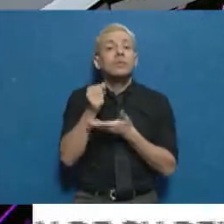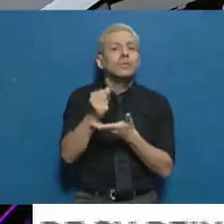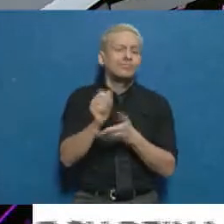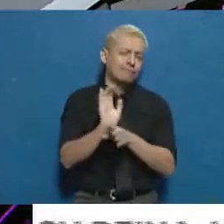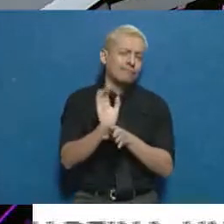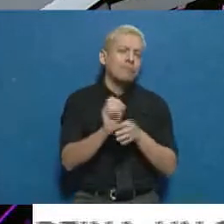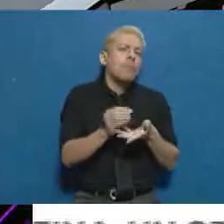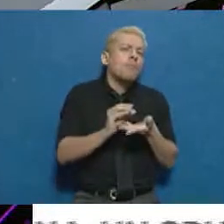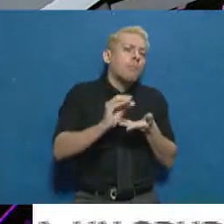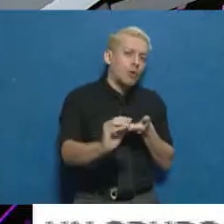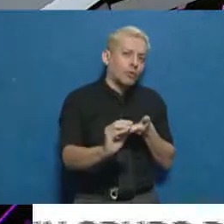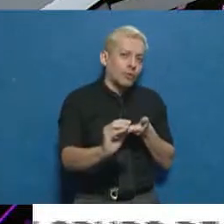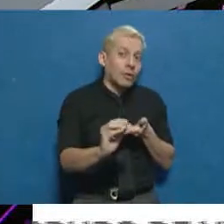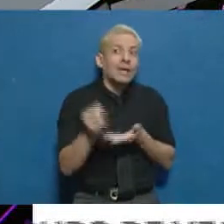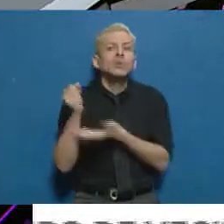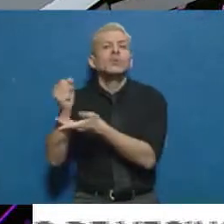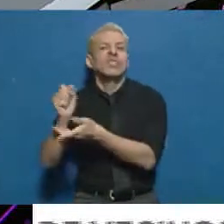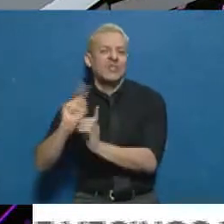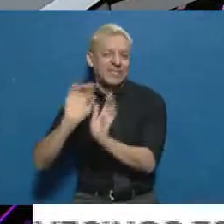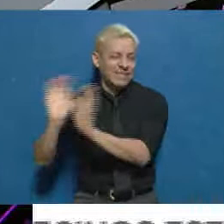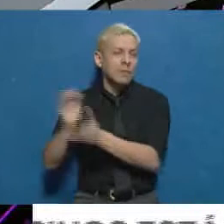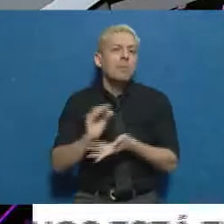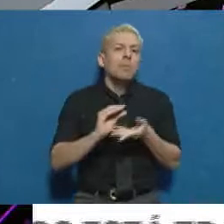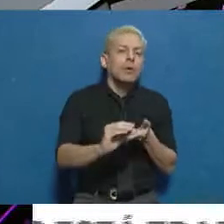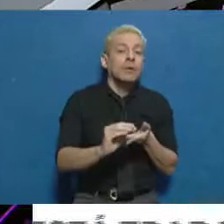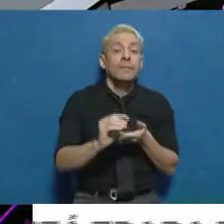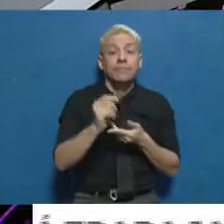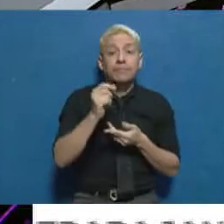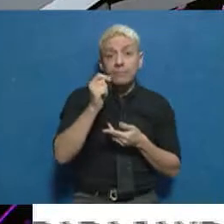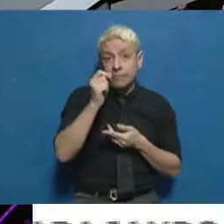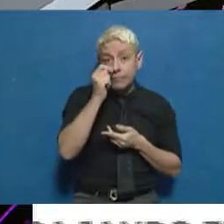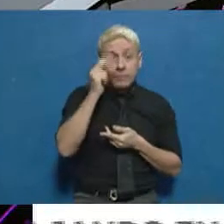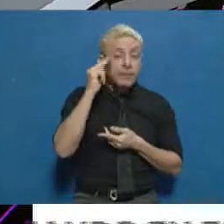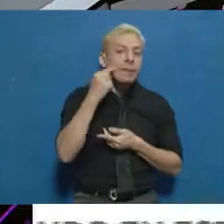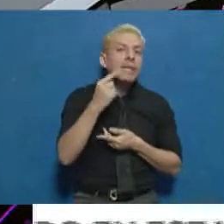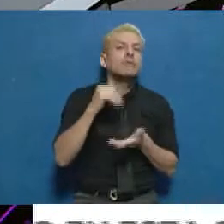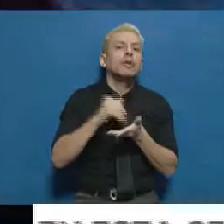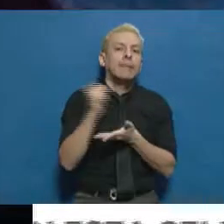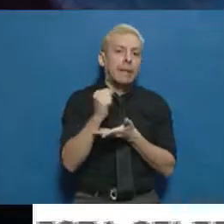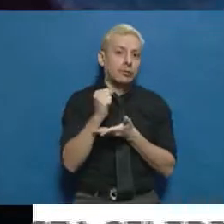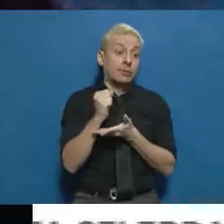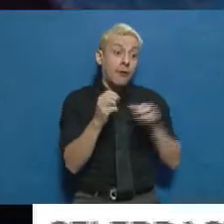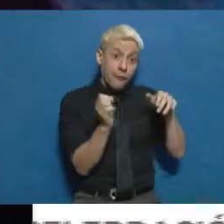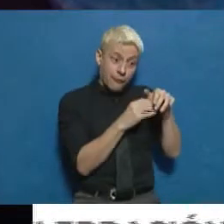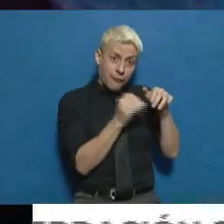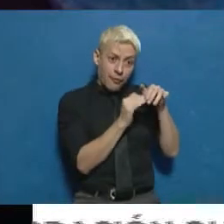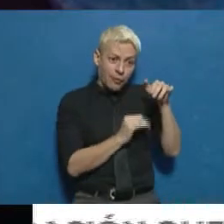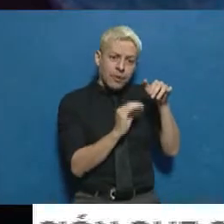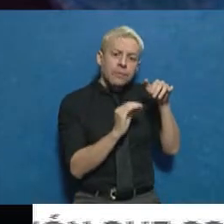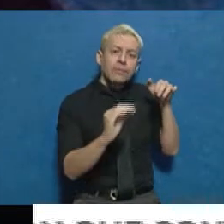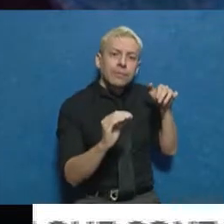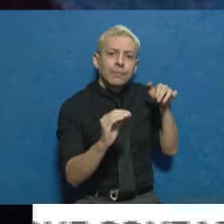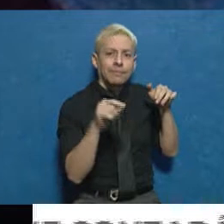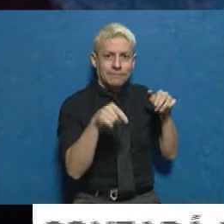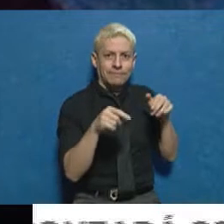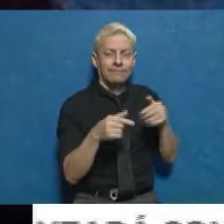el monto, para aquellos que no les guste la palabra subsidio, 29.000 millones de pesos es lo que se va a destinar de ese fondo compensador para sostener